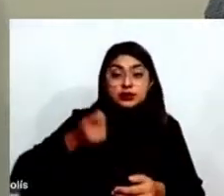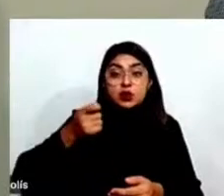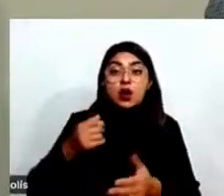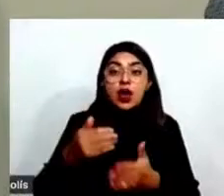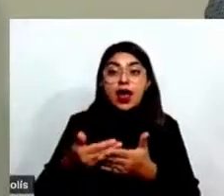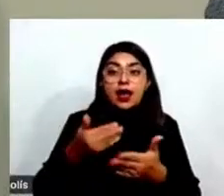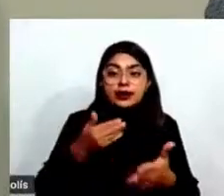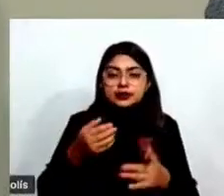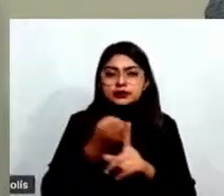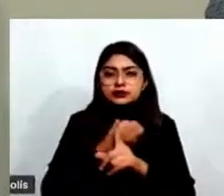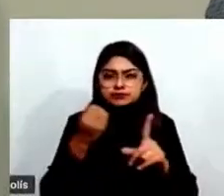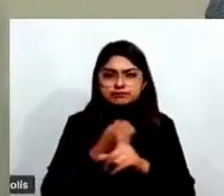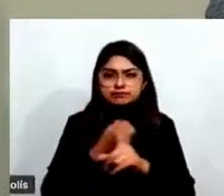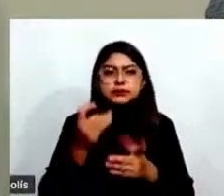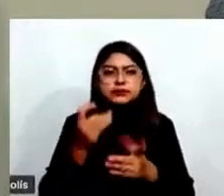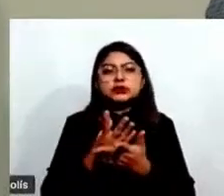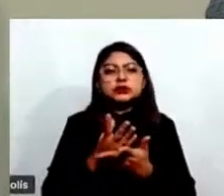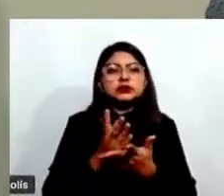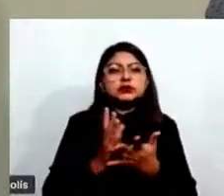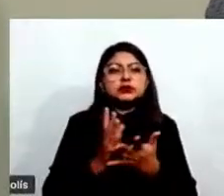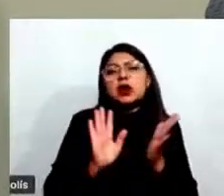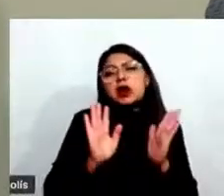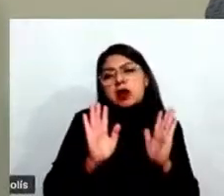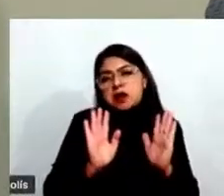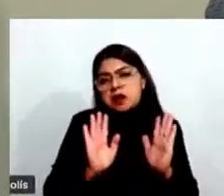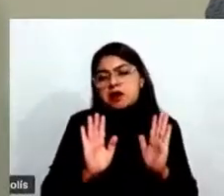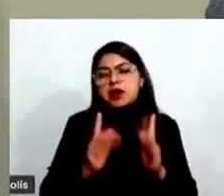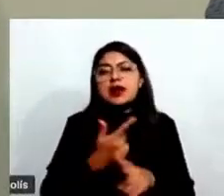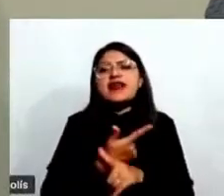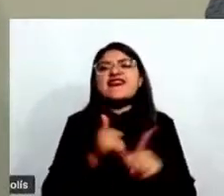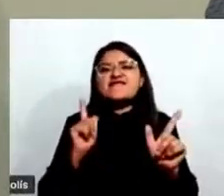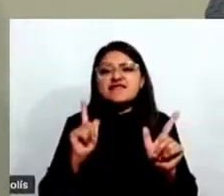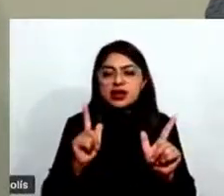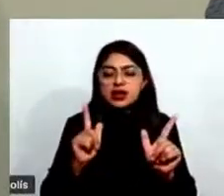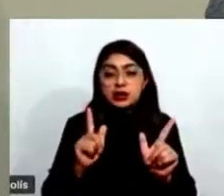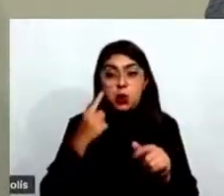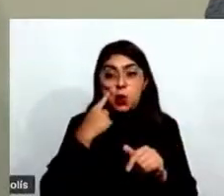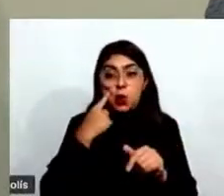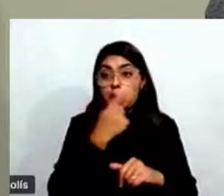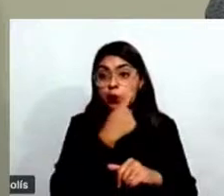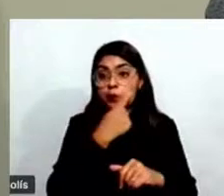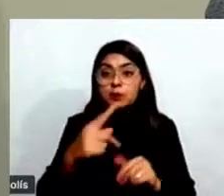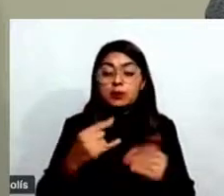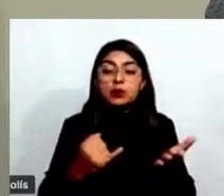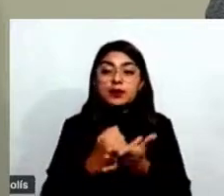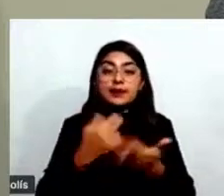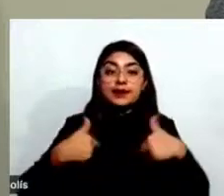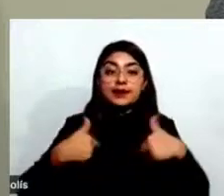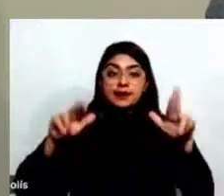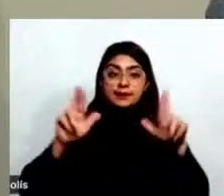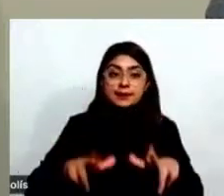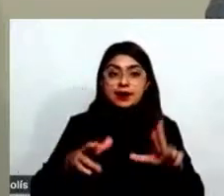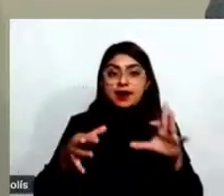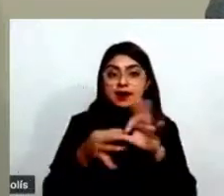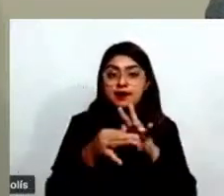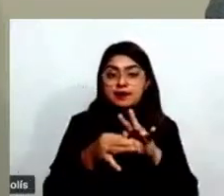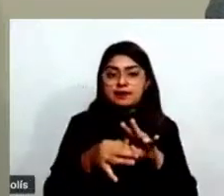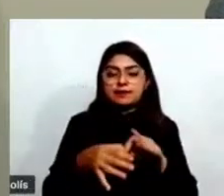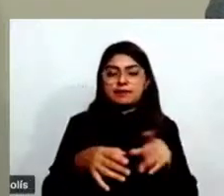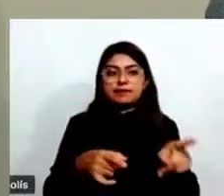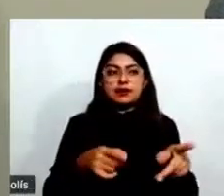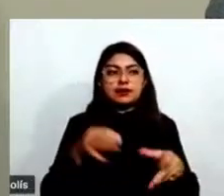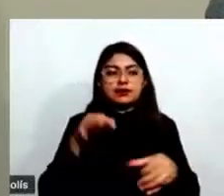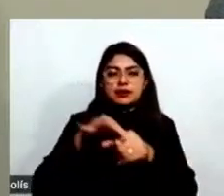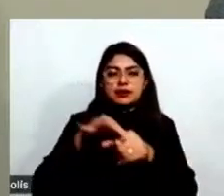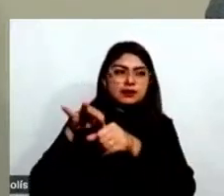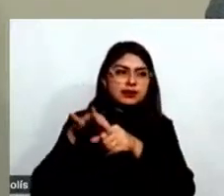meramente libre a la decisión del representante, digamos, de la votación de los representantes